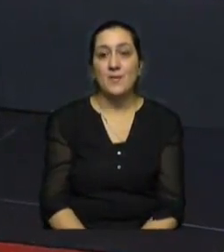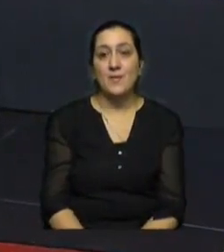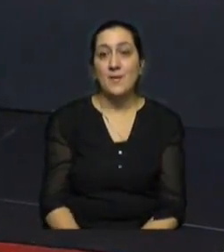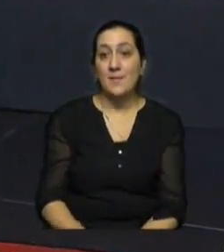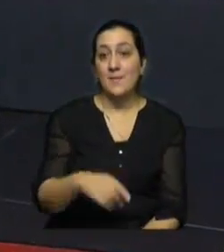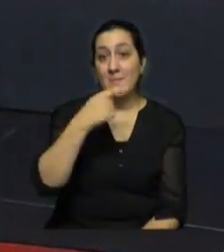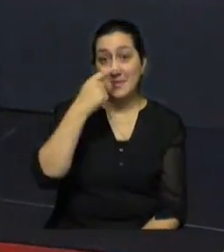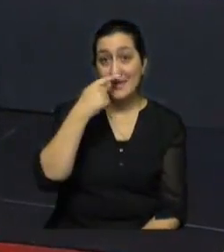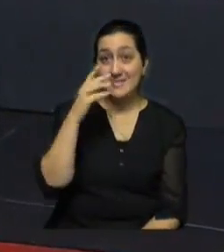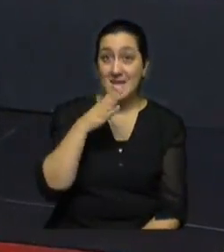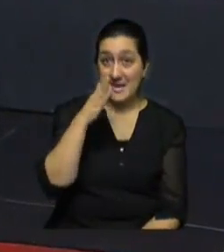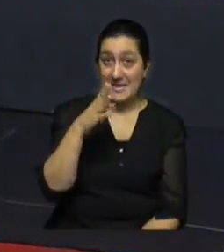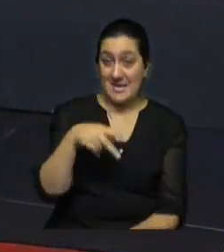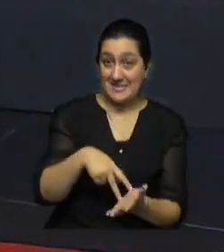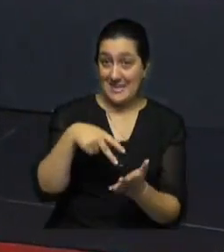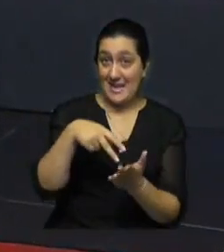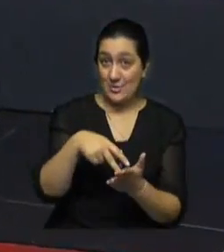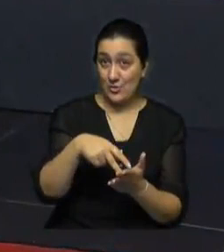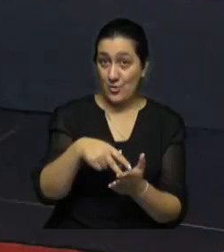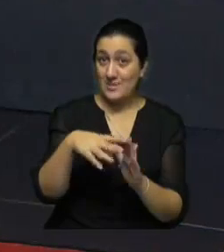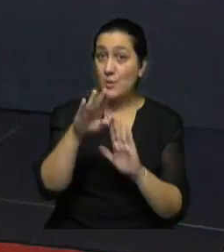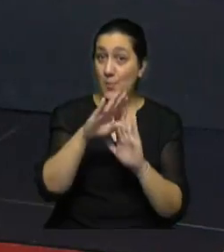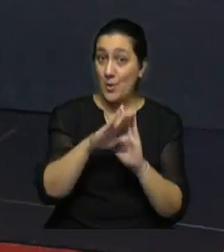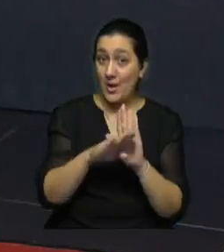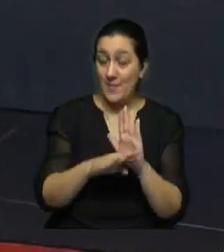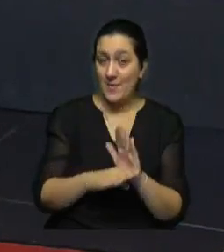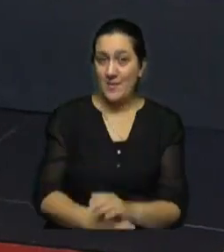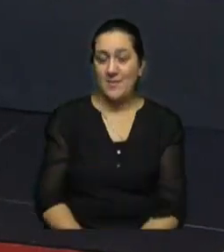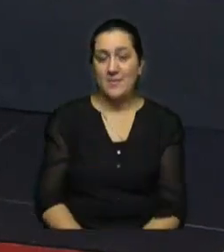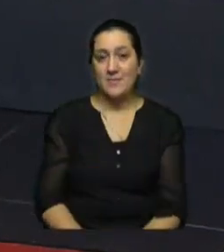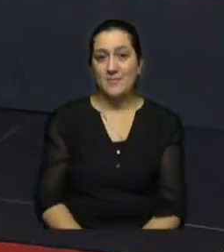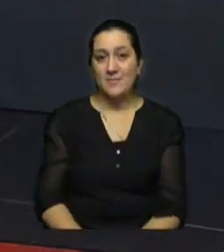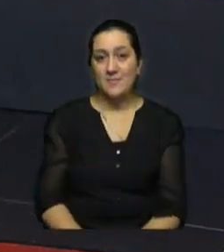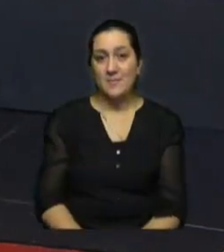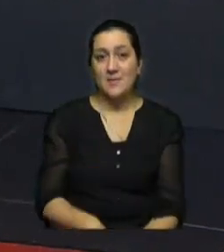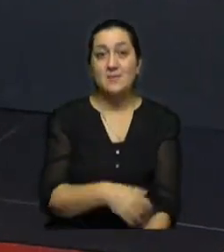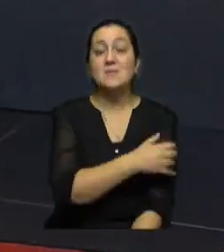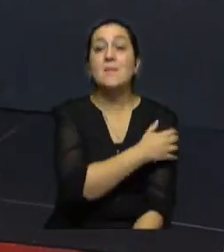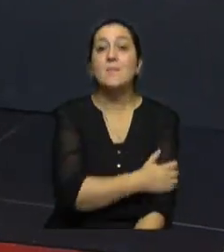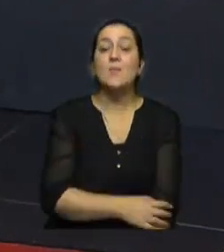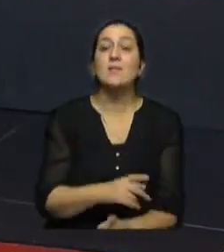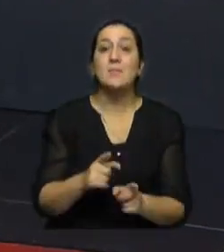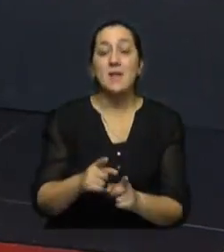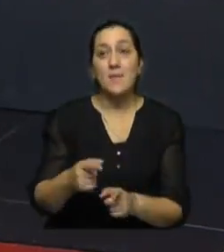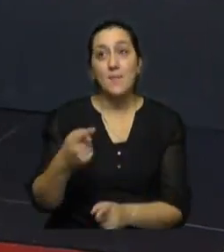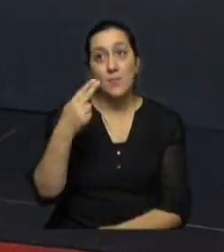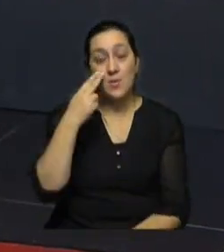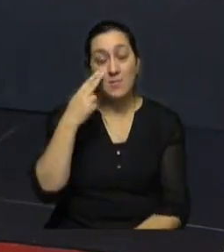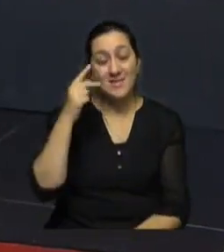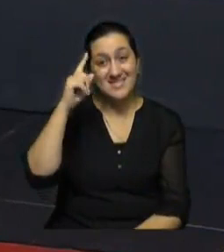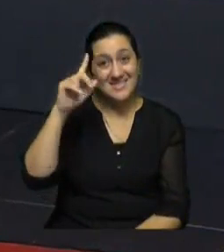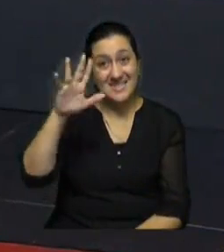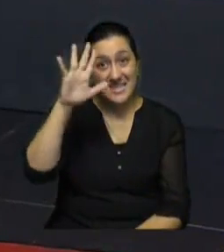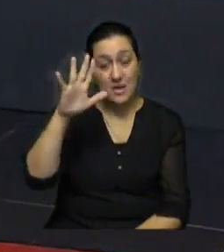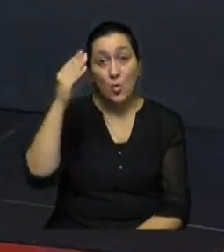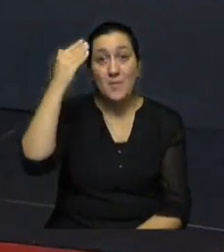hacer el programa desde Salto. Ah. No, Dios no responde. No, Dios no dice nada. Ser pobre es también tener problemas psiquiátricos y mentales y no poder tener